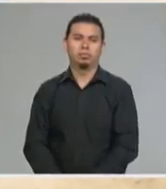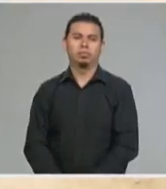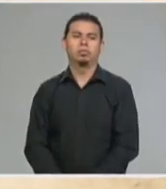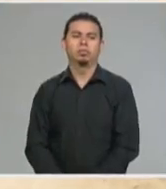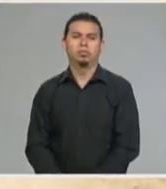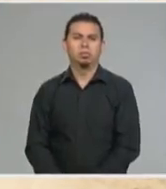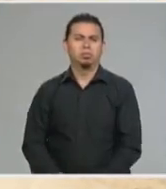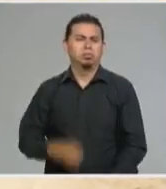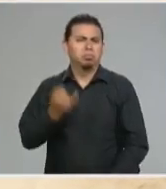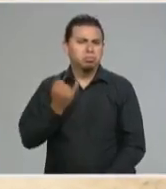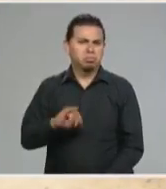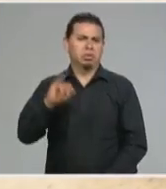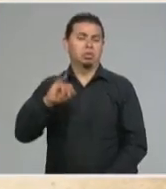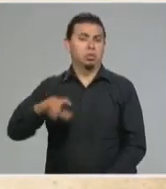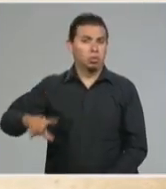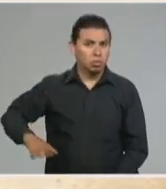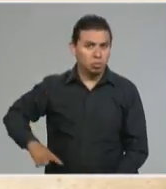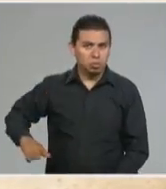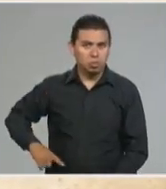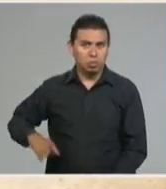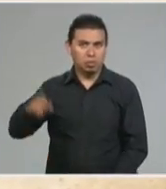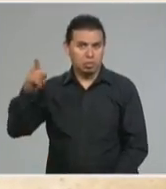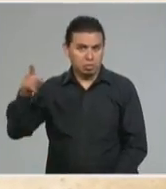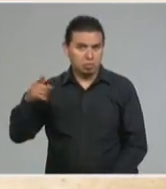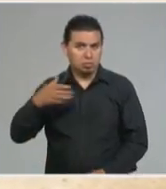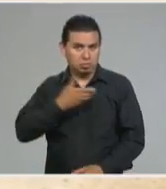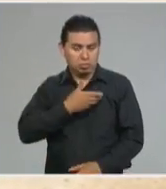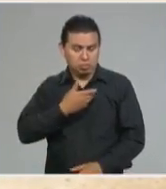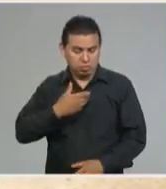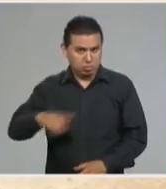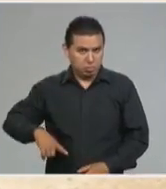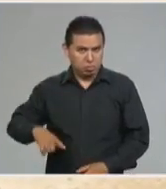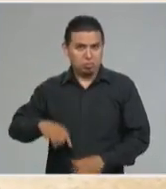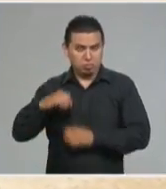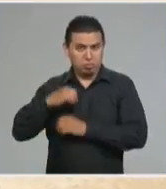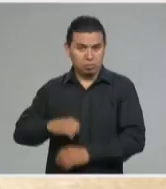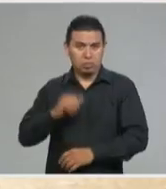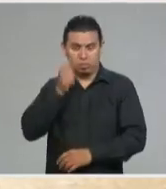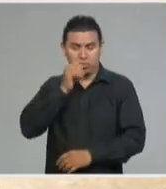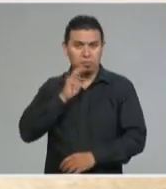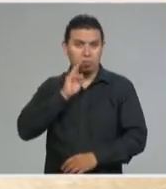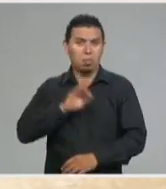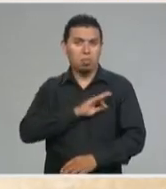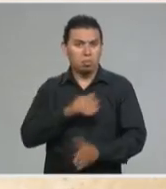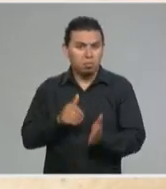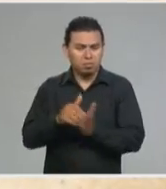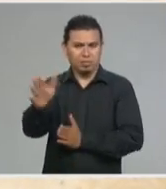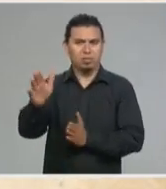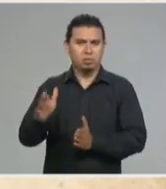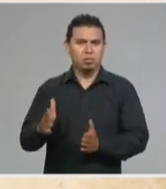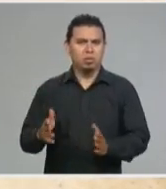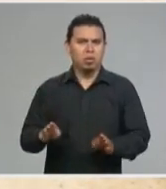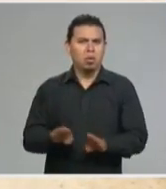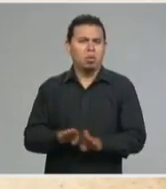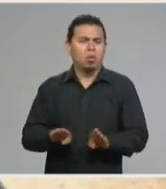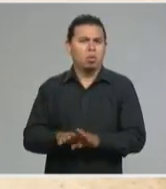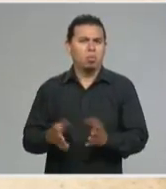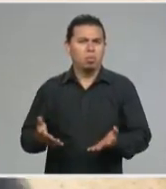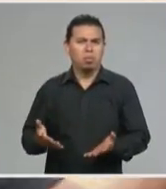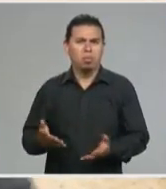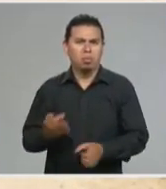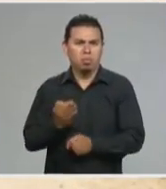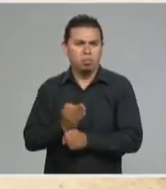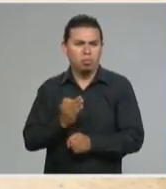¿Cómo es posible que el gobierno del estado, el gobierno federal, nos haga esto? Nos corren de allá de los Estados Unidos.